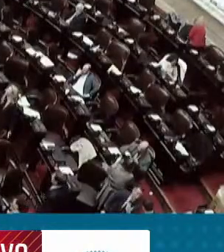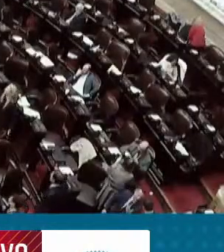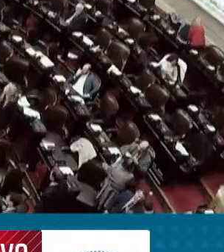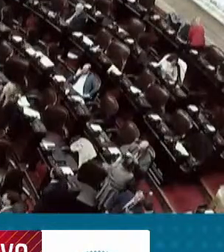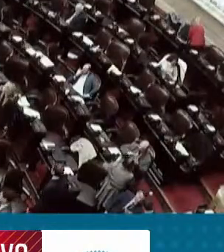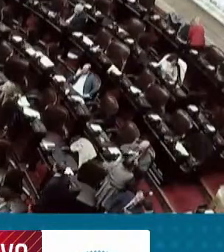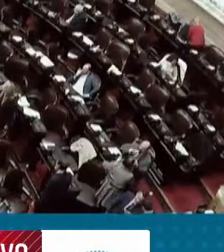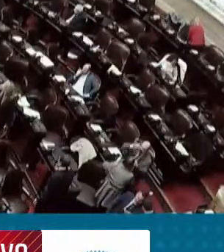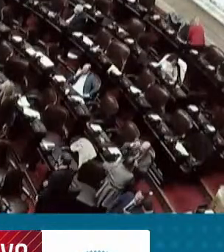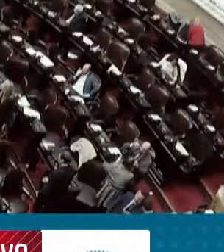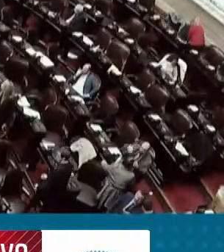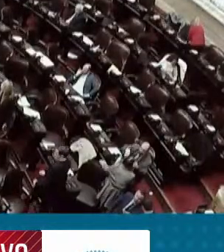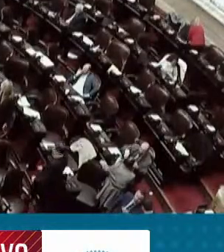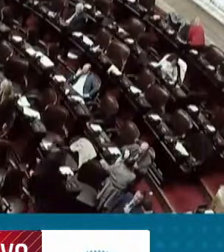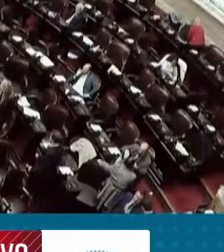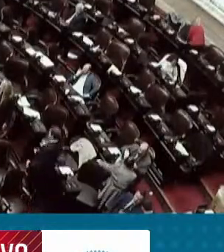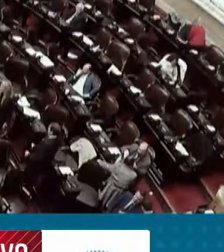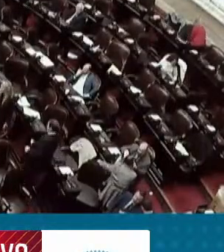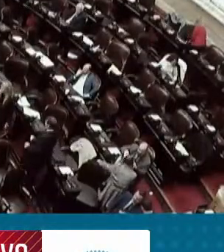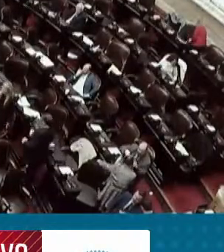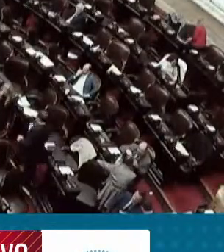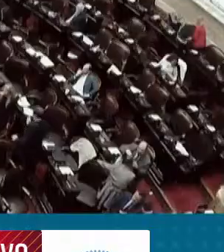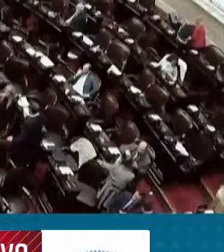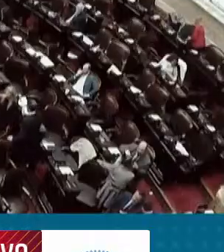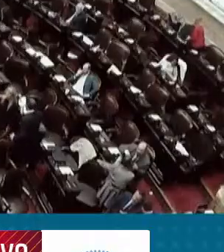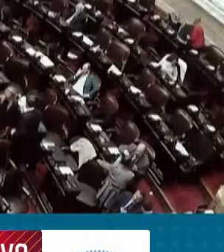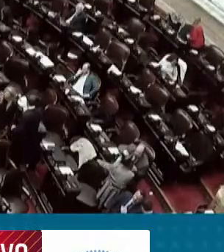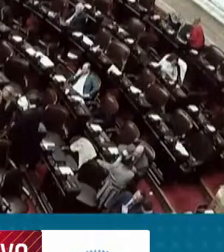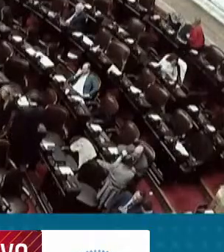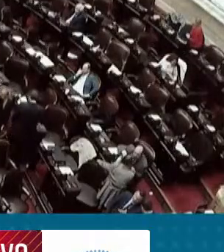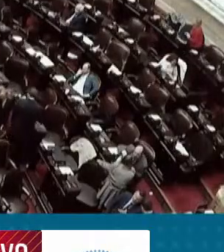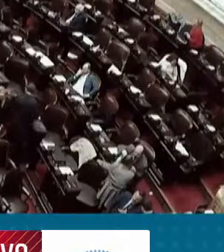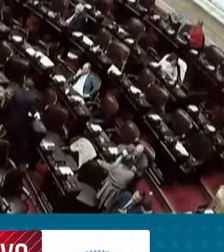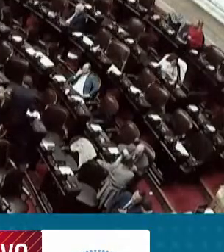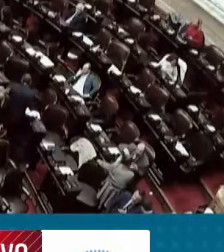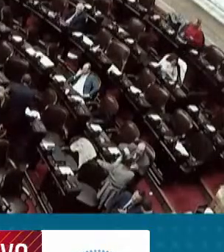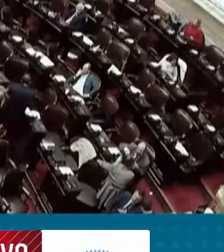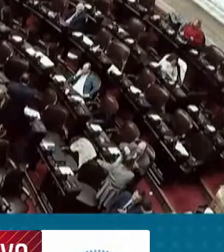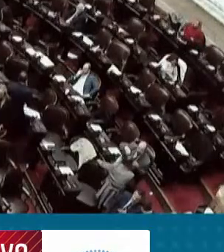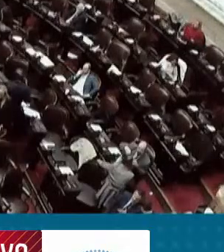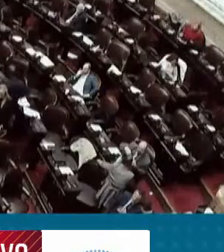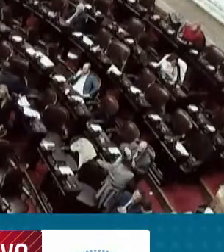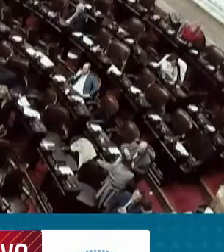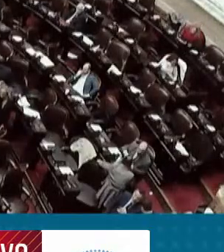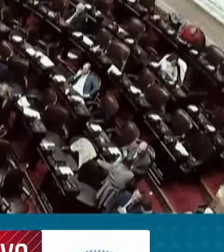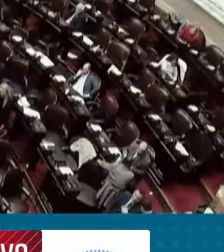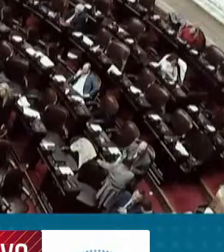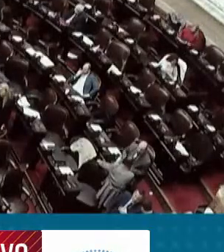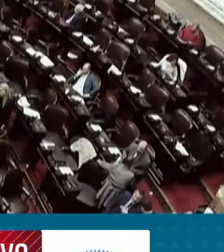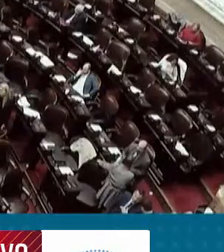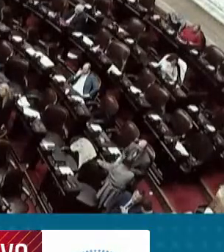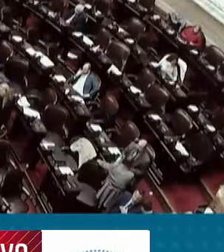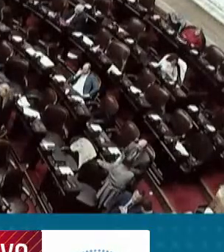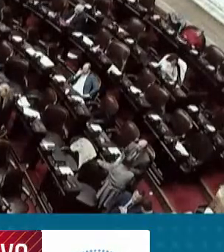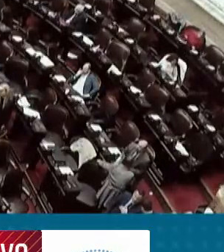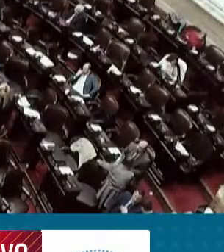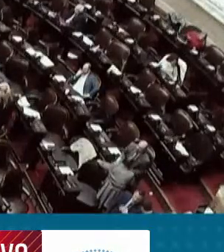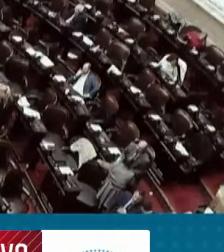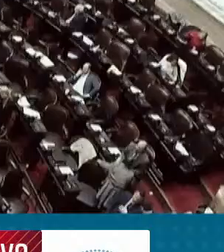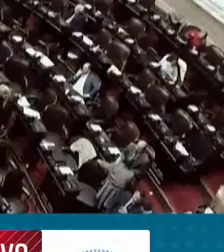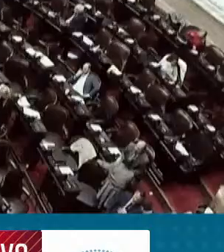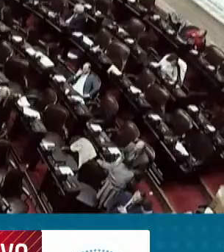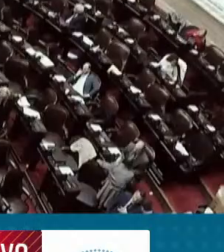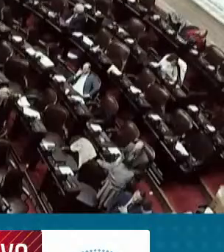con números concretos? Hoy un jubilado de la mínima, con el aporte, con el haber jubilatorio mínimo y con el